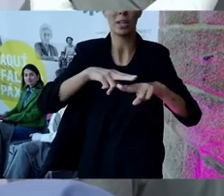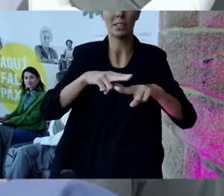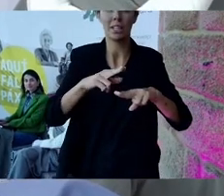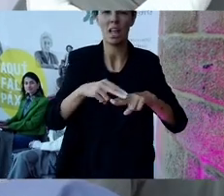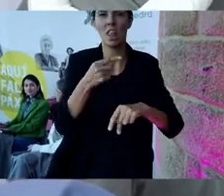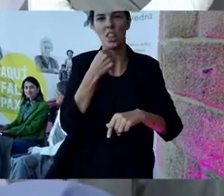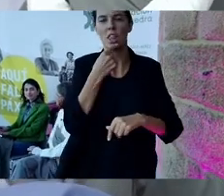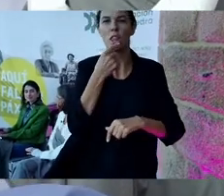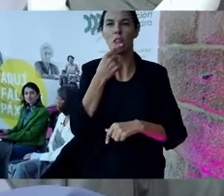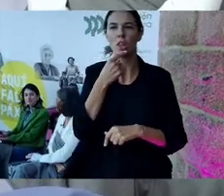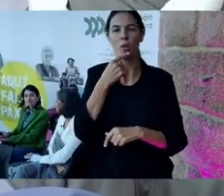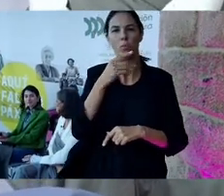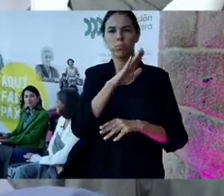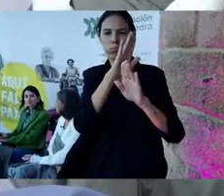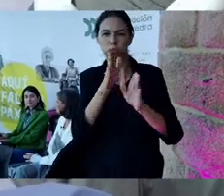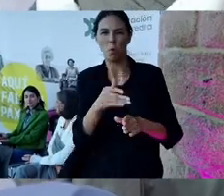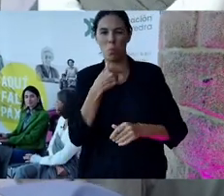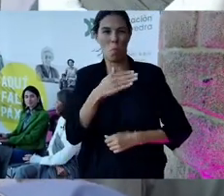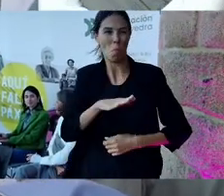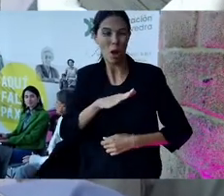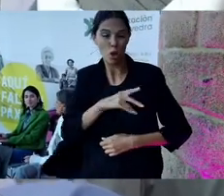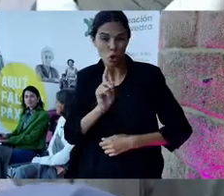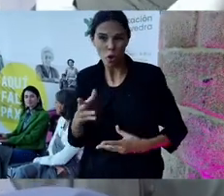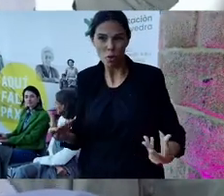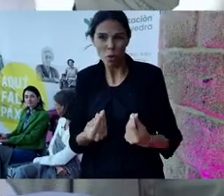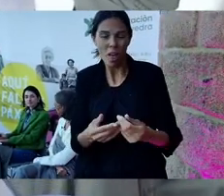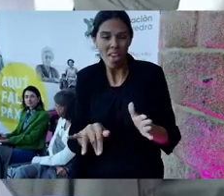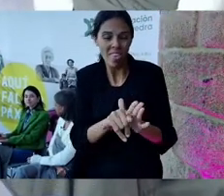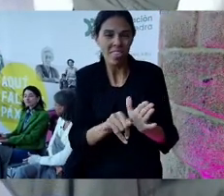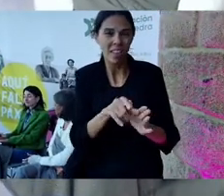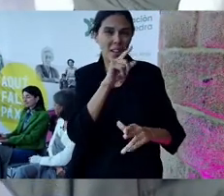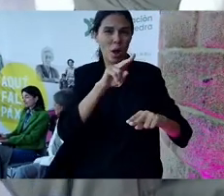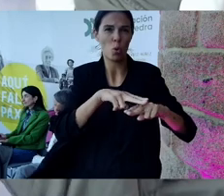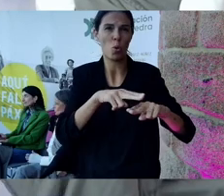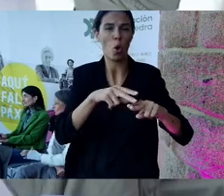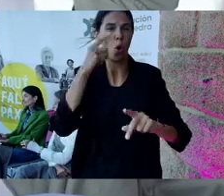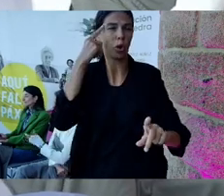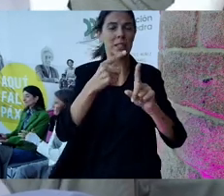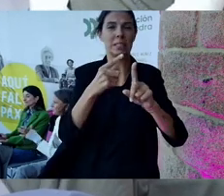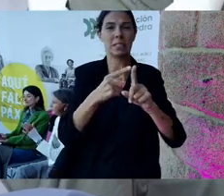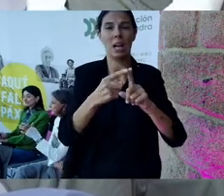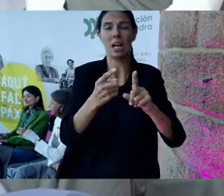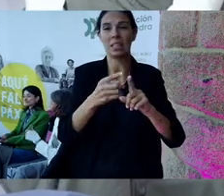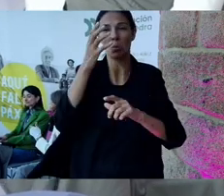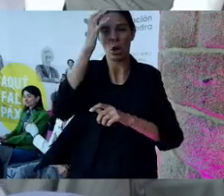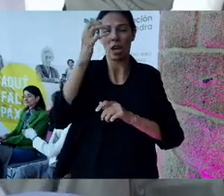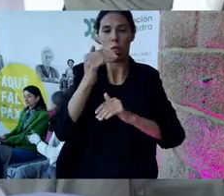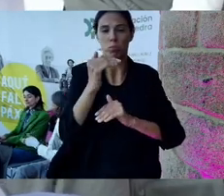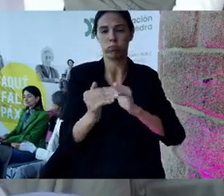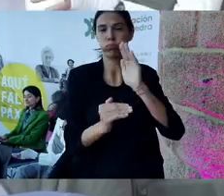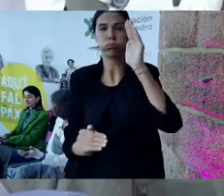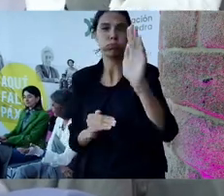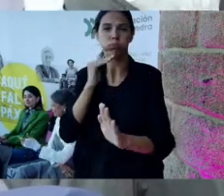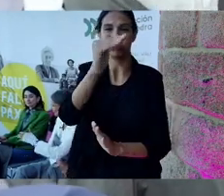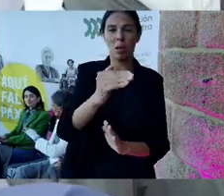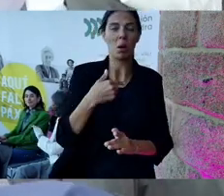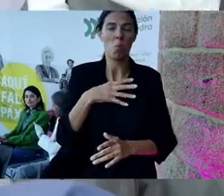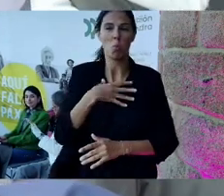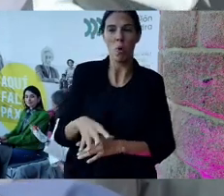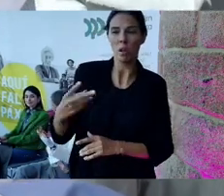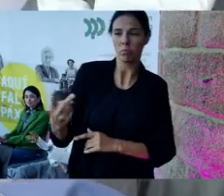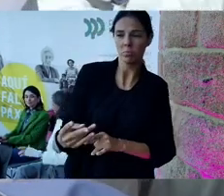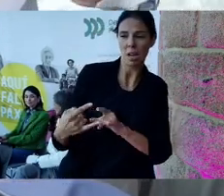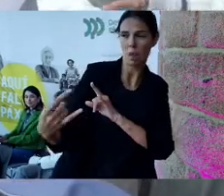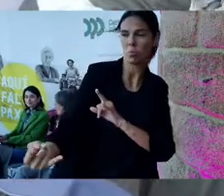malo, le pinta como una revista y un trepa que solo se arrima a Urraca para medrar en la corte. Por supuesto, o sea, cualquier posibilidad de